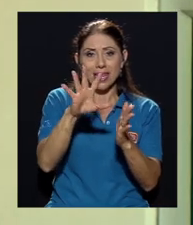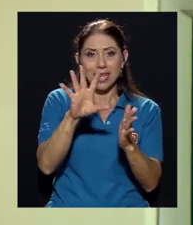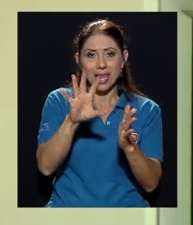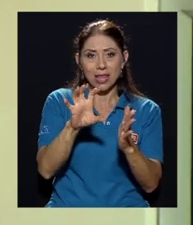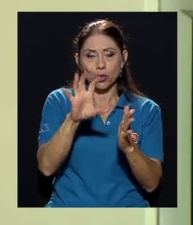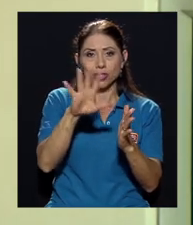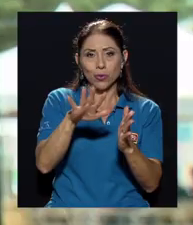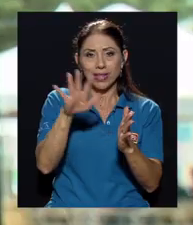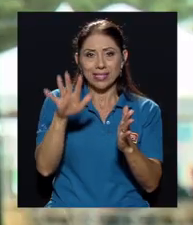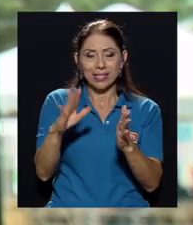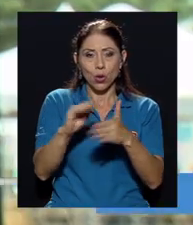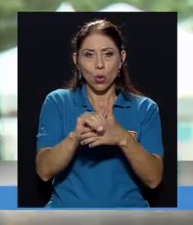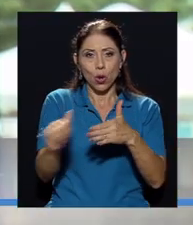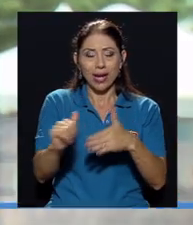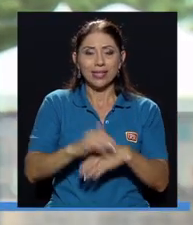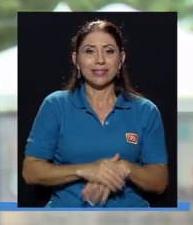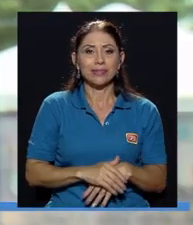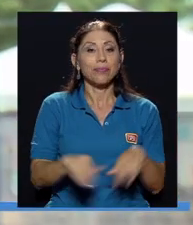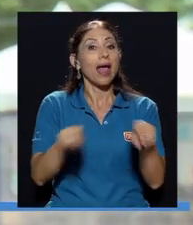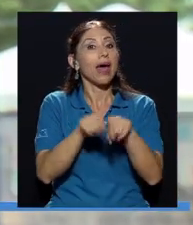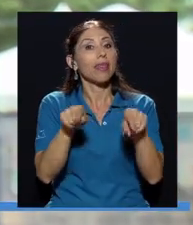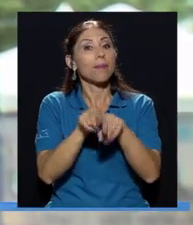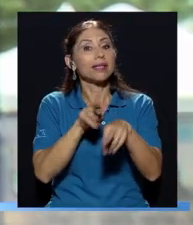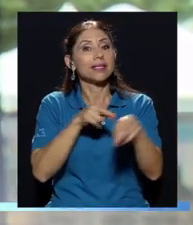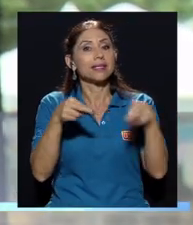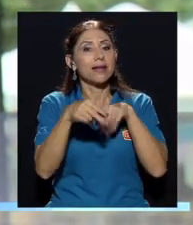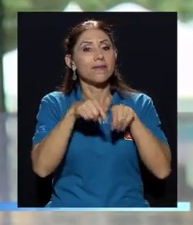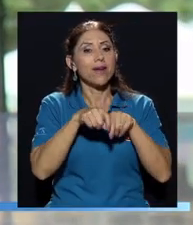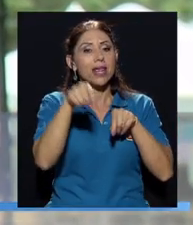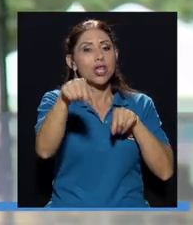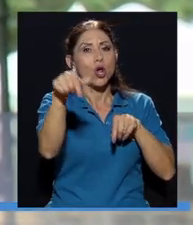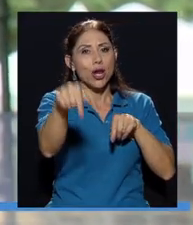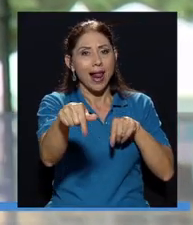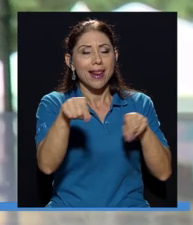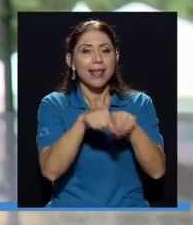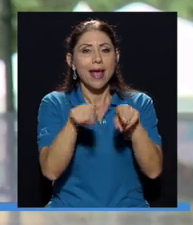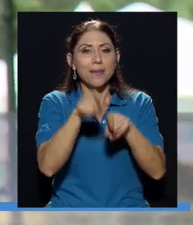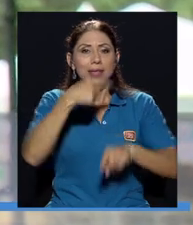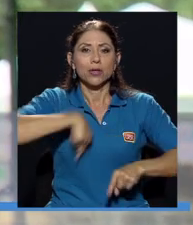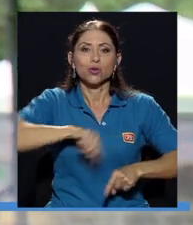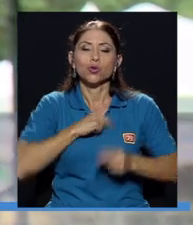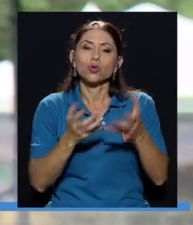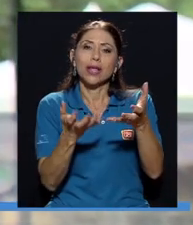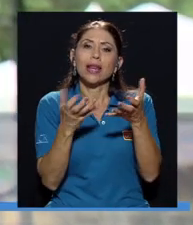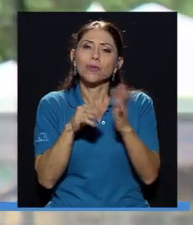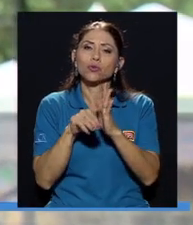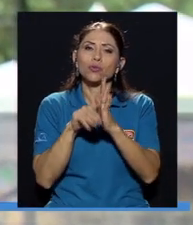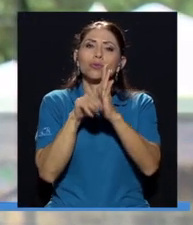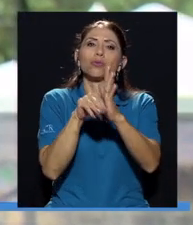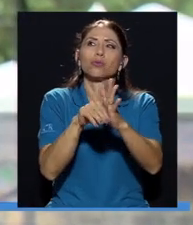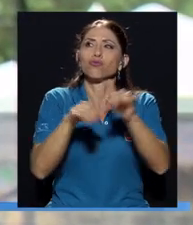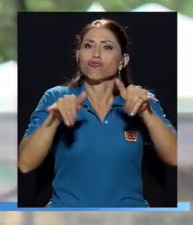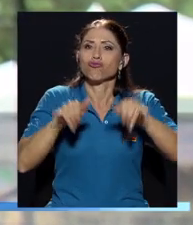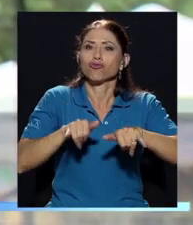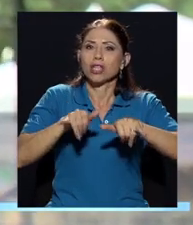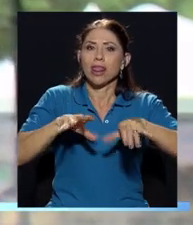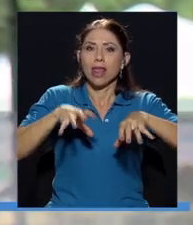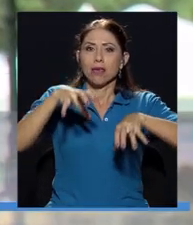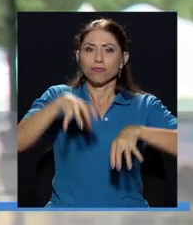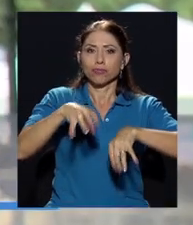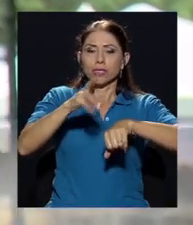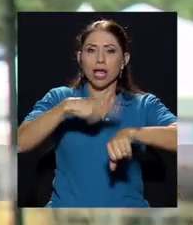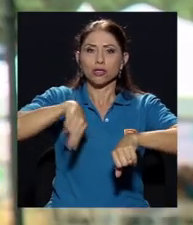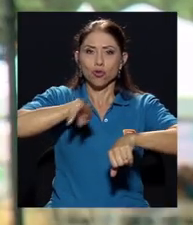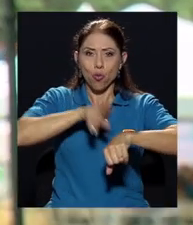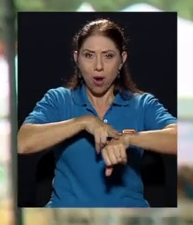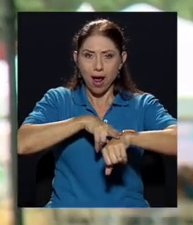$979,555. Además de sede regional, también queremos ser una especie o un modelo de sede nacional. Y creo